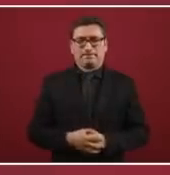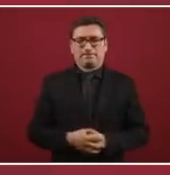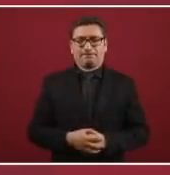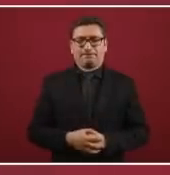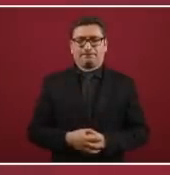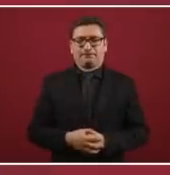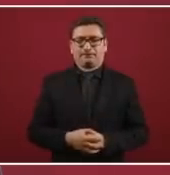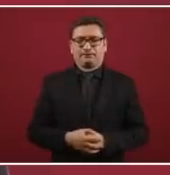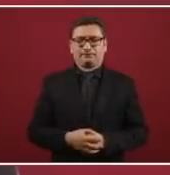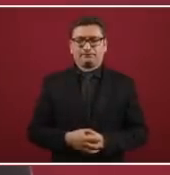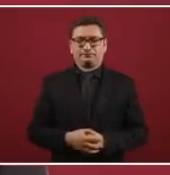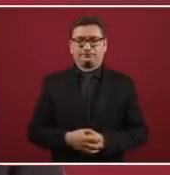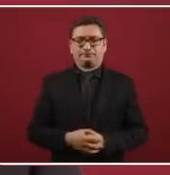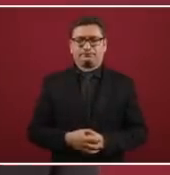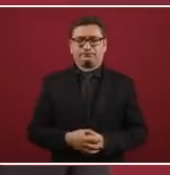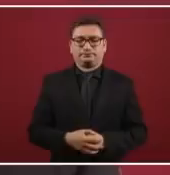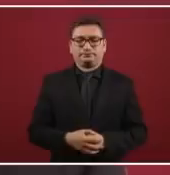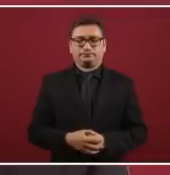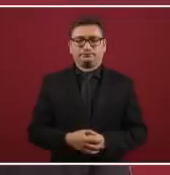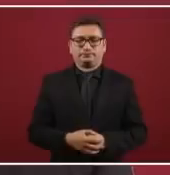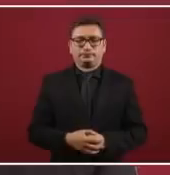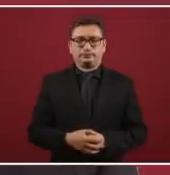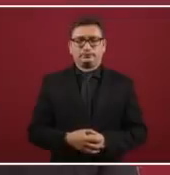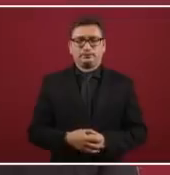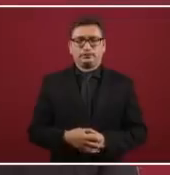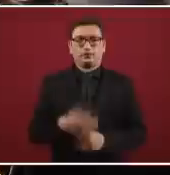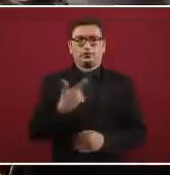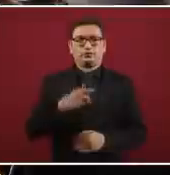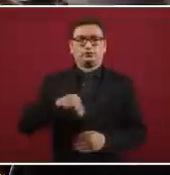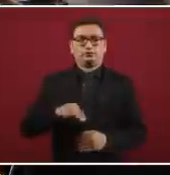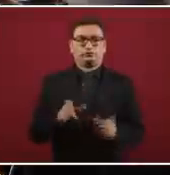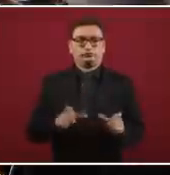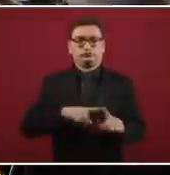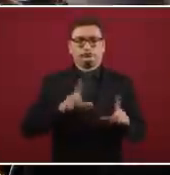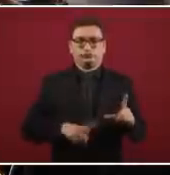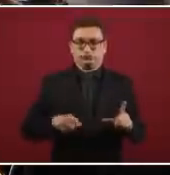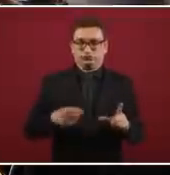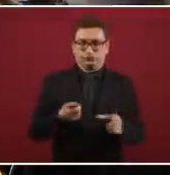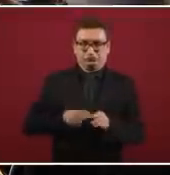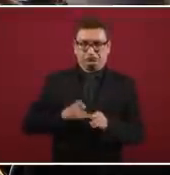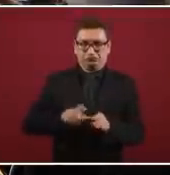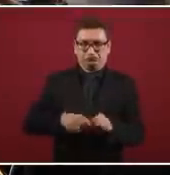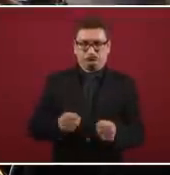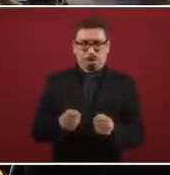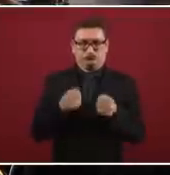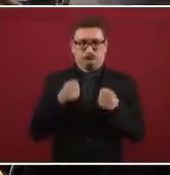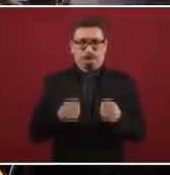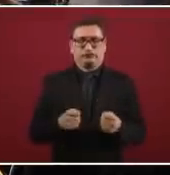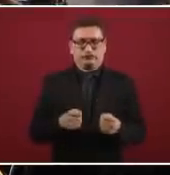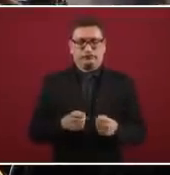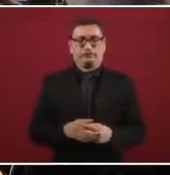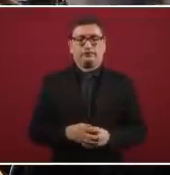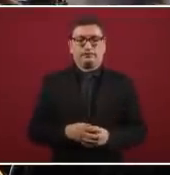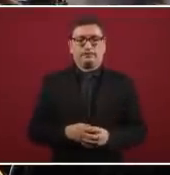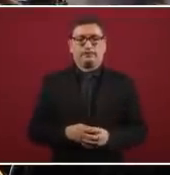Se está fortaleciendo la Guardia Nacional, se están